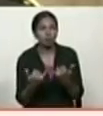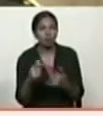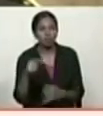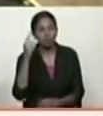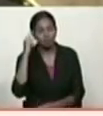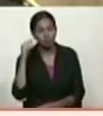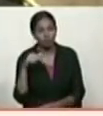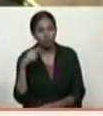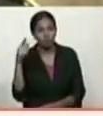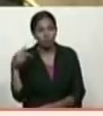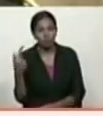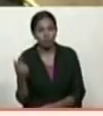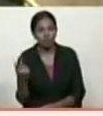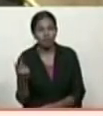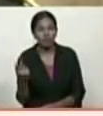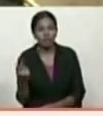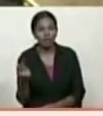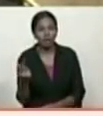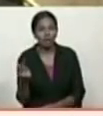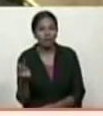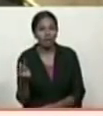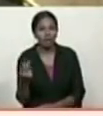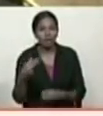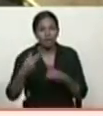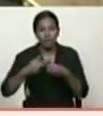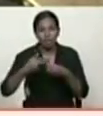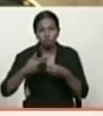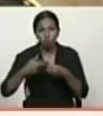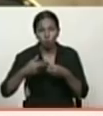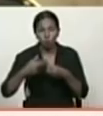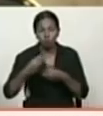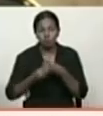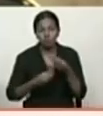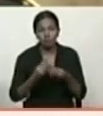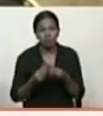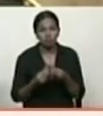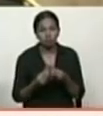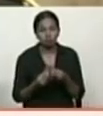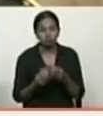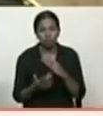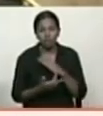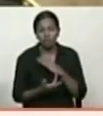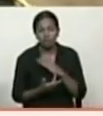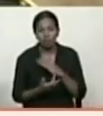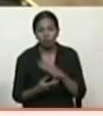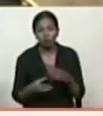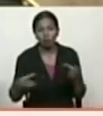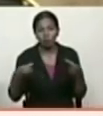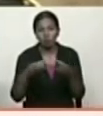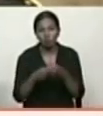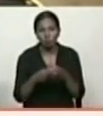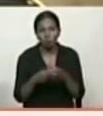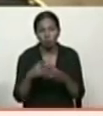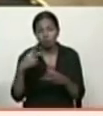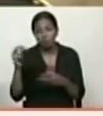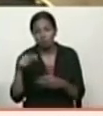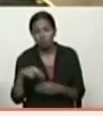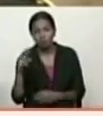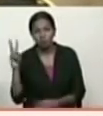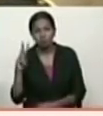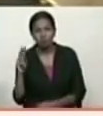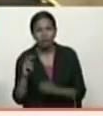se realice en Quito la tercera reunión técnica sobre migración venezolana, que va a contar con al menos 14 países